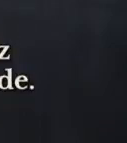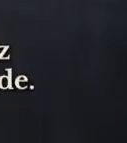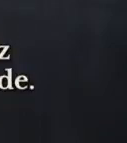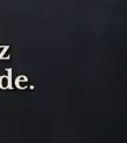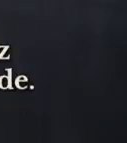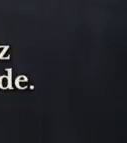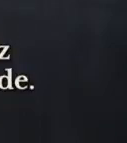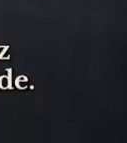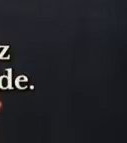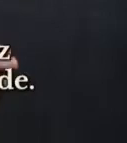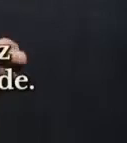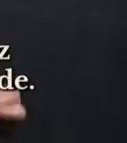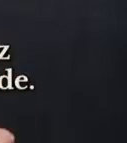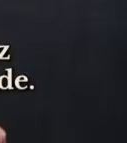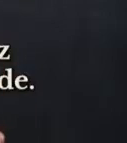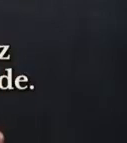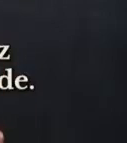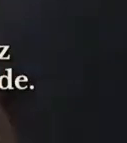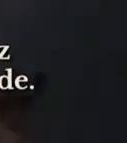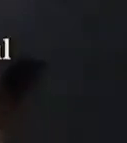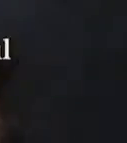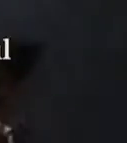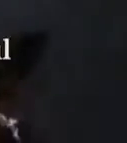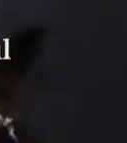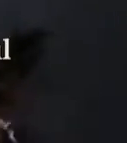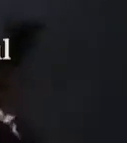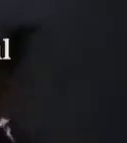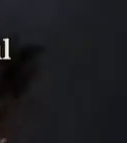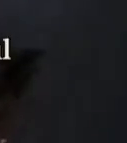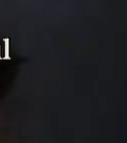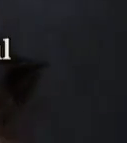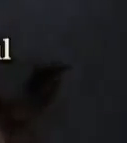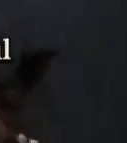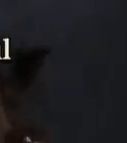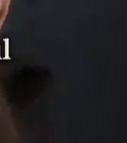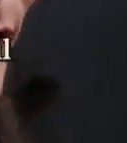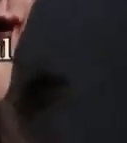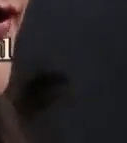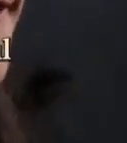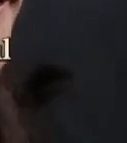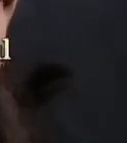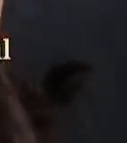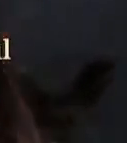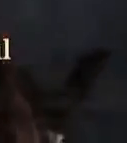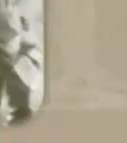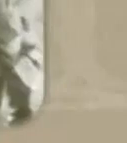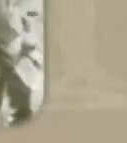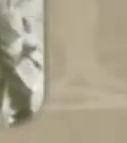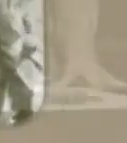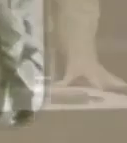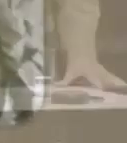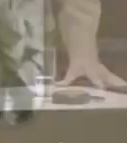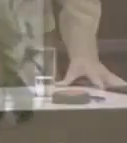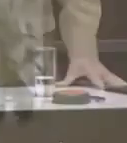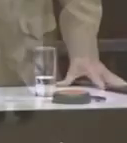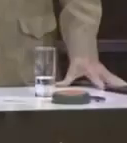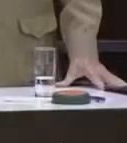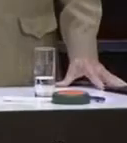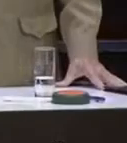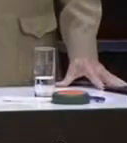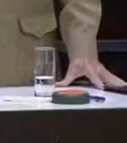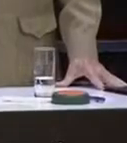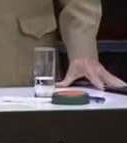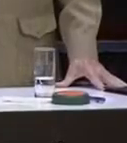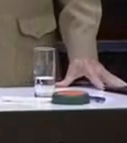de nico lópez y una foto se lo estás en de lo que quiere decir que raúl es un amigo profundo raúl es una